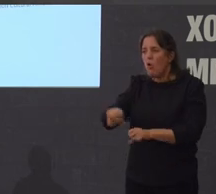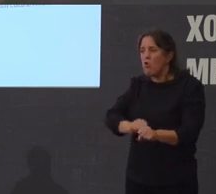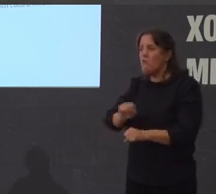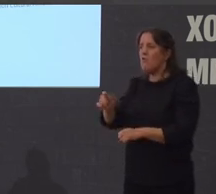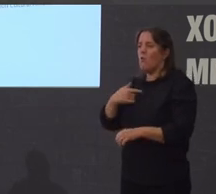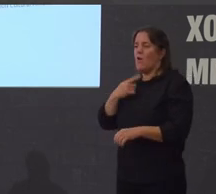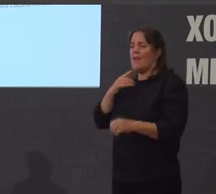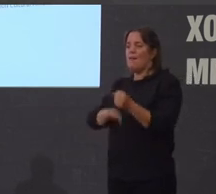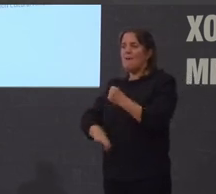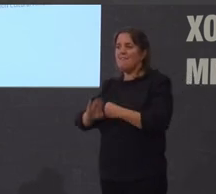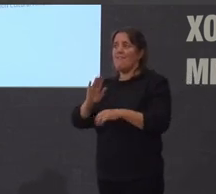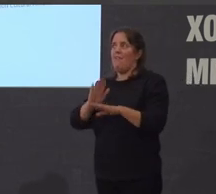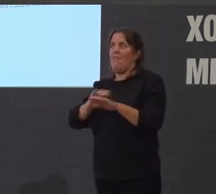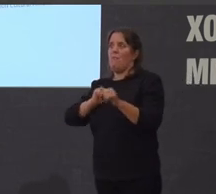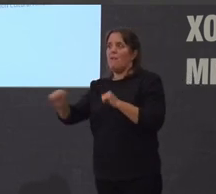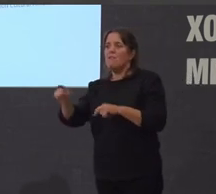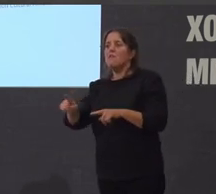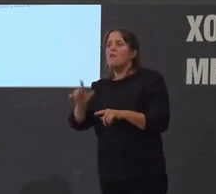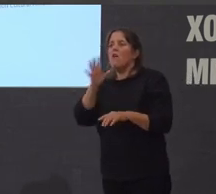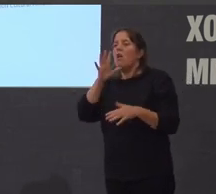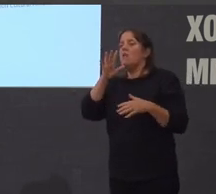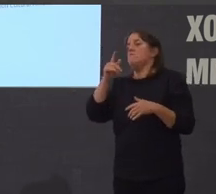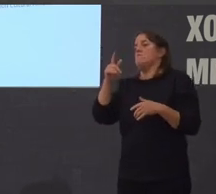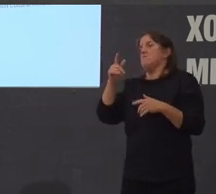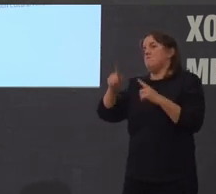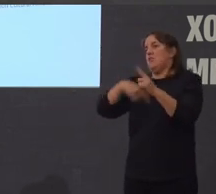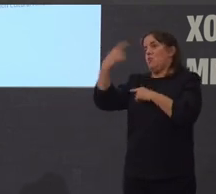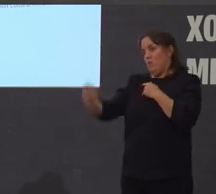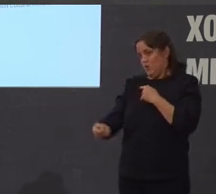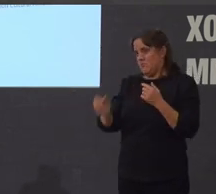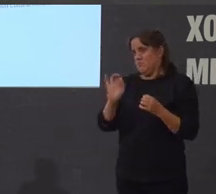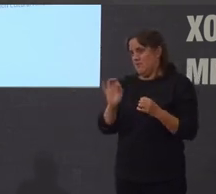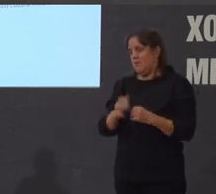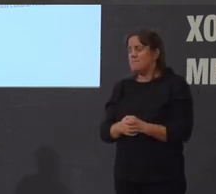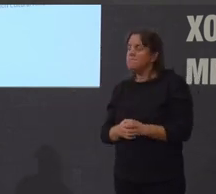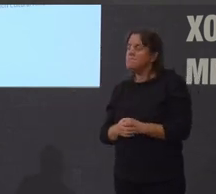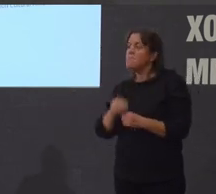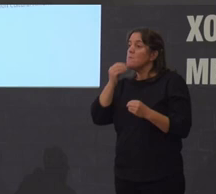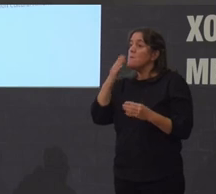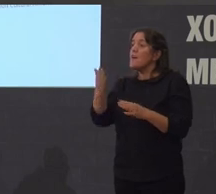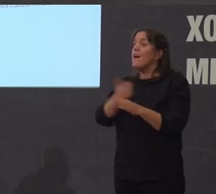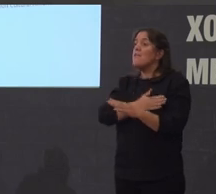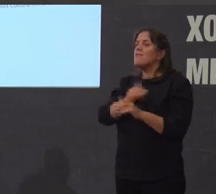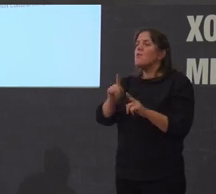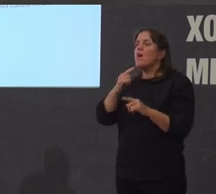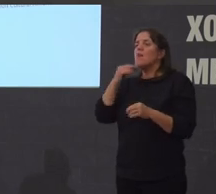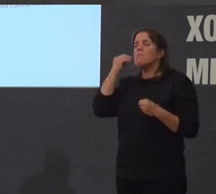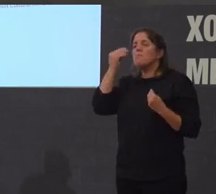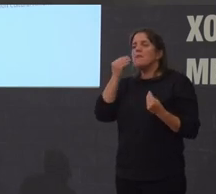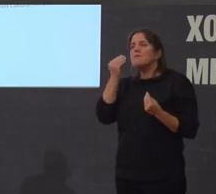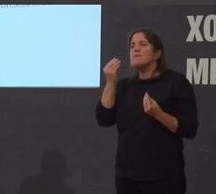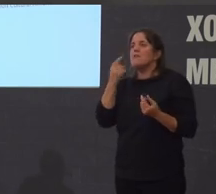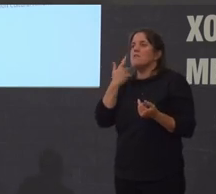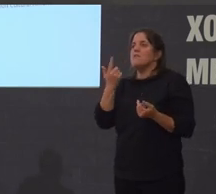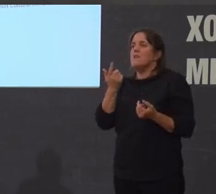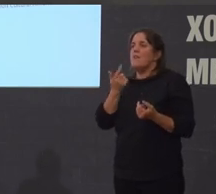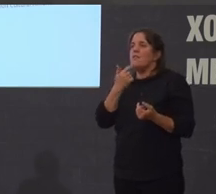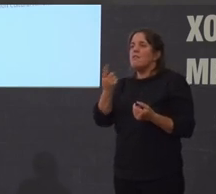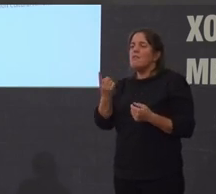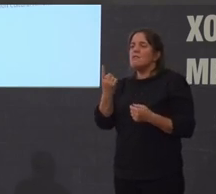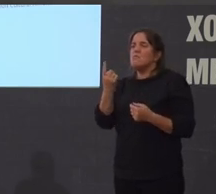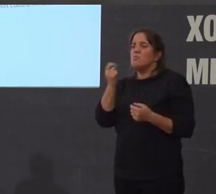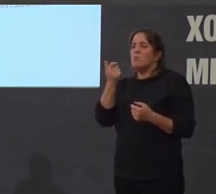son la base de lo que vemos después antes que nada quería hacer una consideración previa